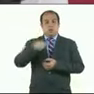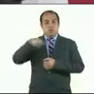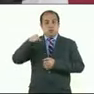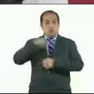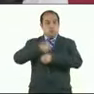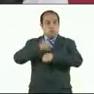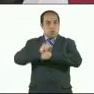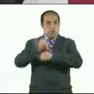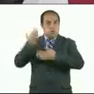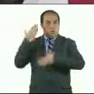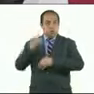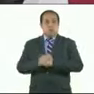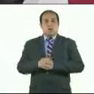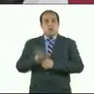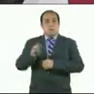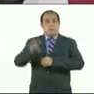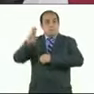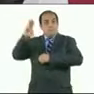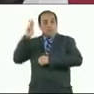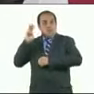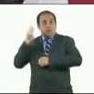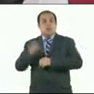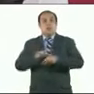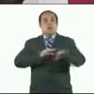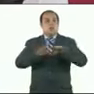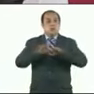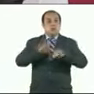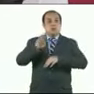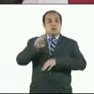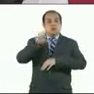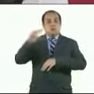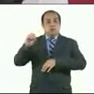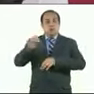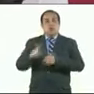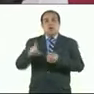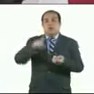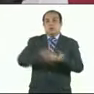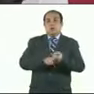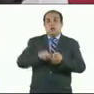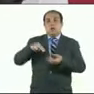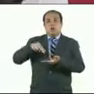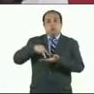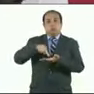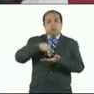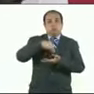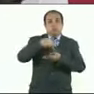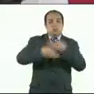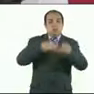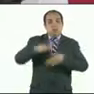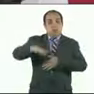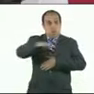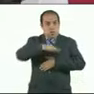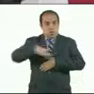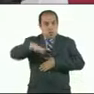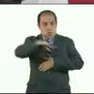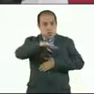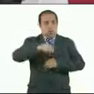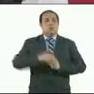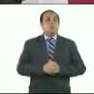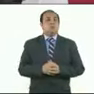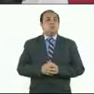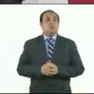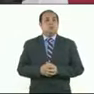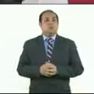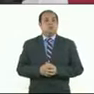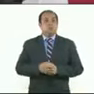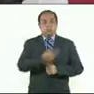pasada, justo el día miércoles, estuvimos trabajando en Barrio Adentro, caminamos justamente todo el polígono, contempla toda la zona